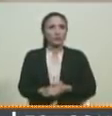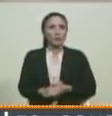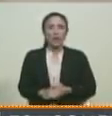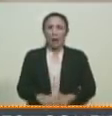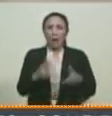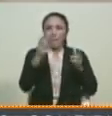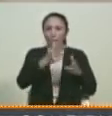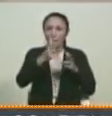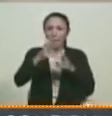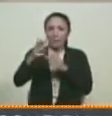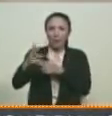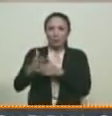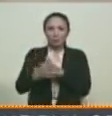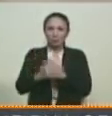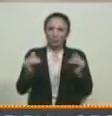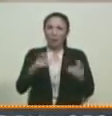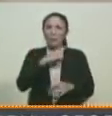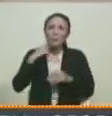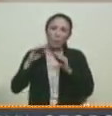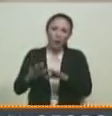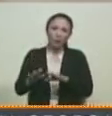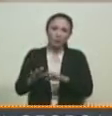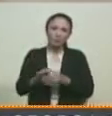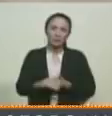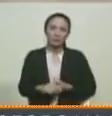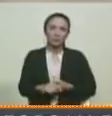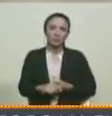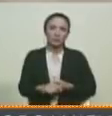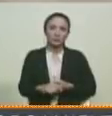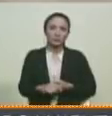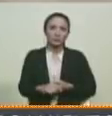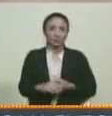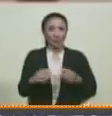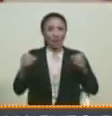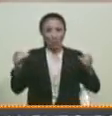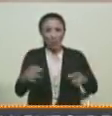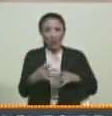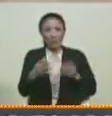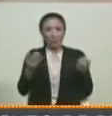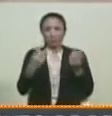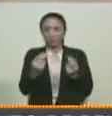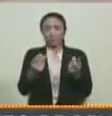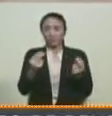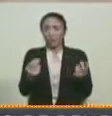Balas, plomo, muertos. Violencia. No.